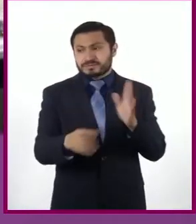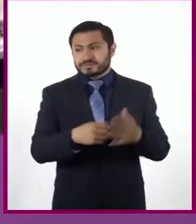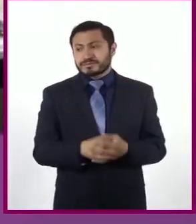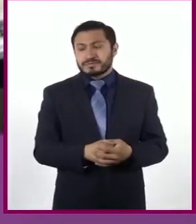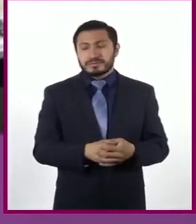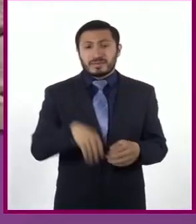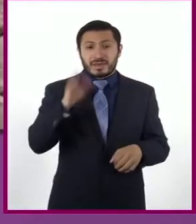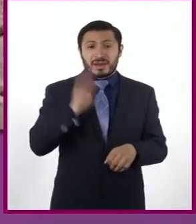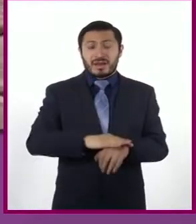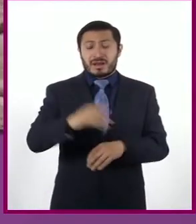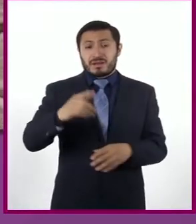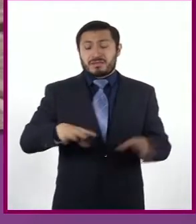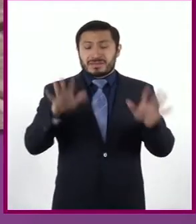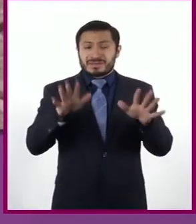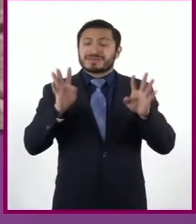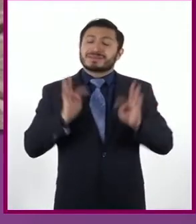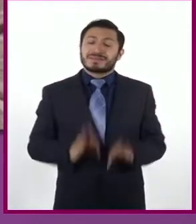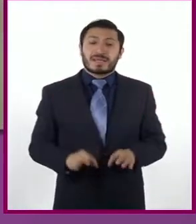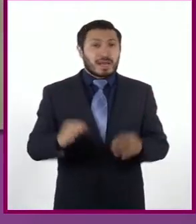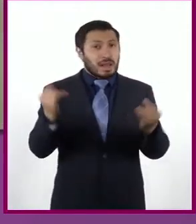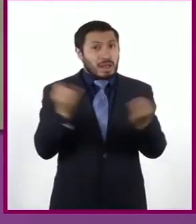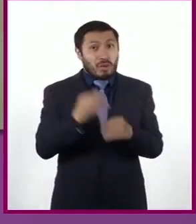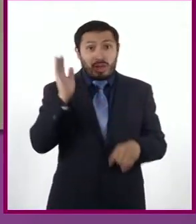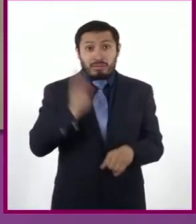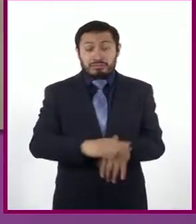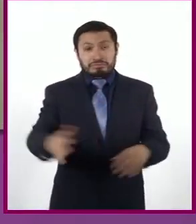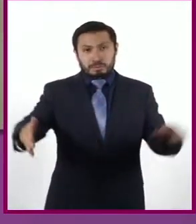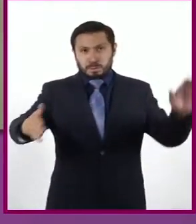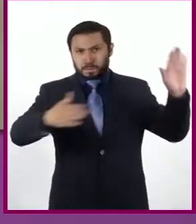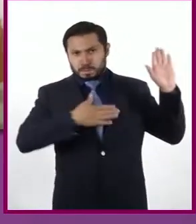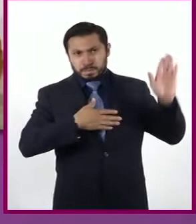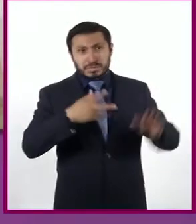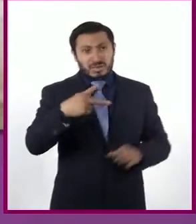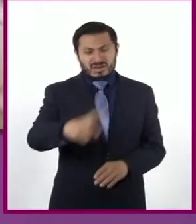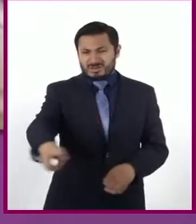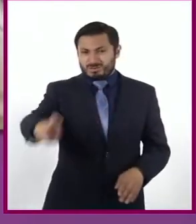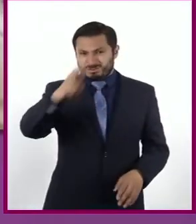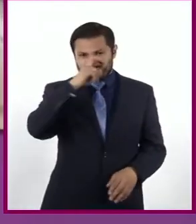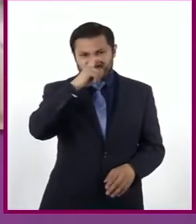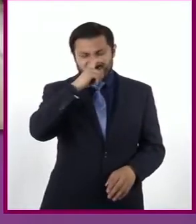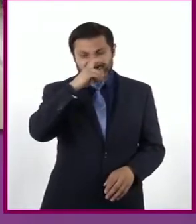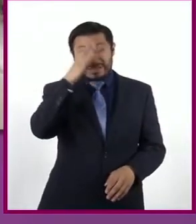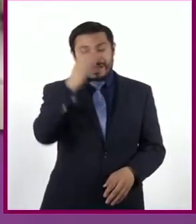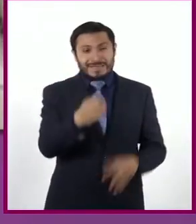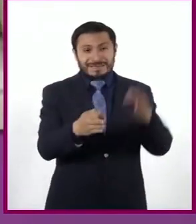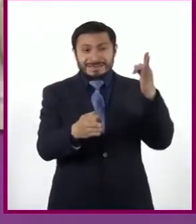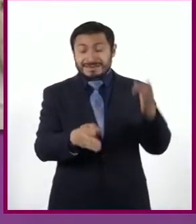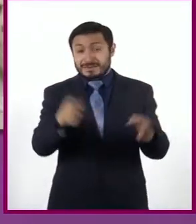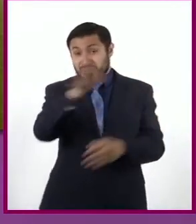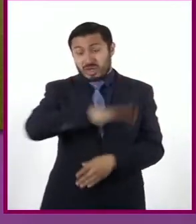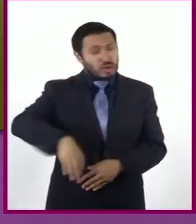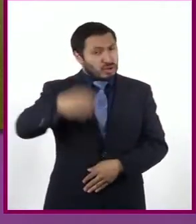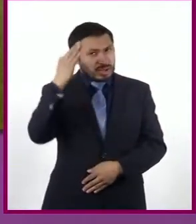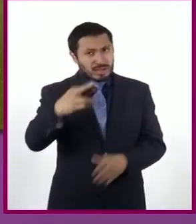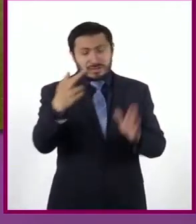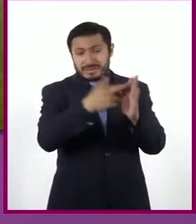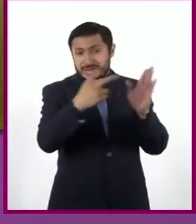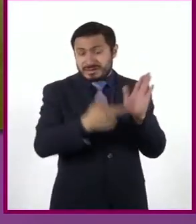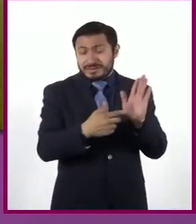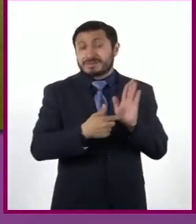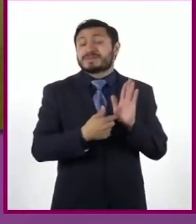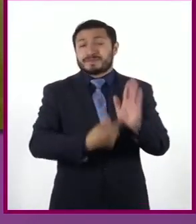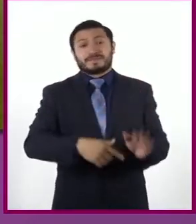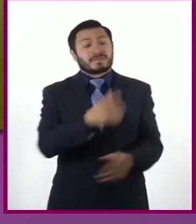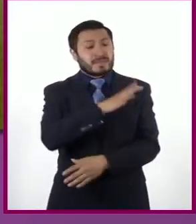desde la más leve hasta la más comprometida, pero siempre exige la aceptación de las reglas de la democracia y la libertad de